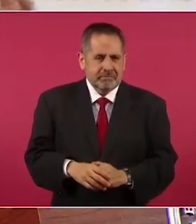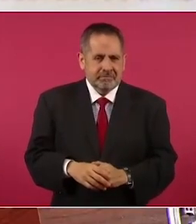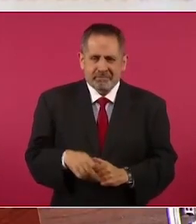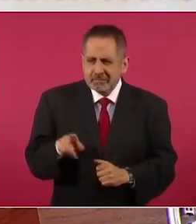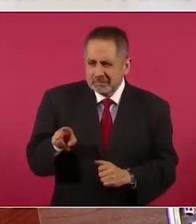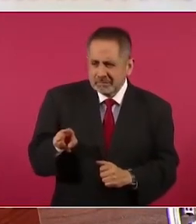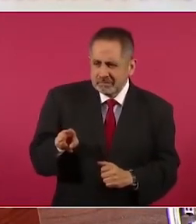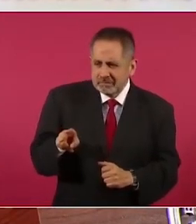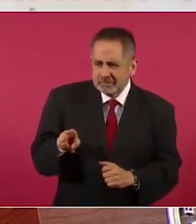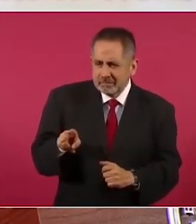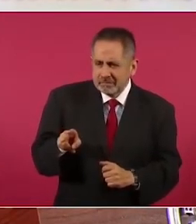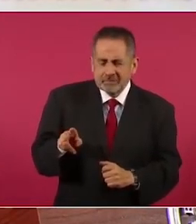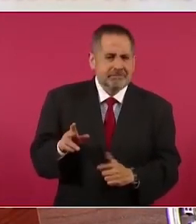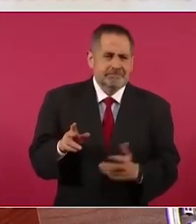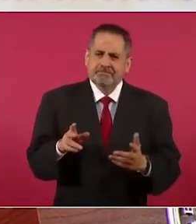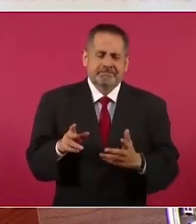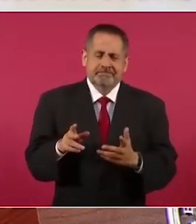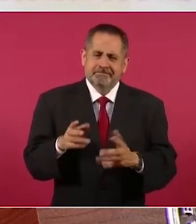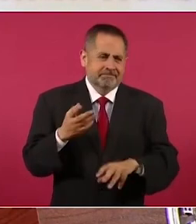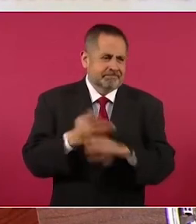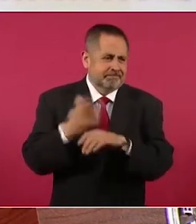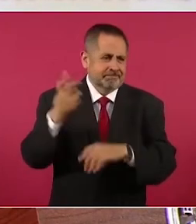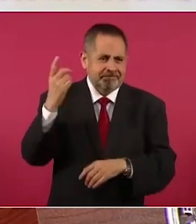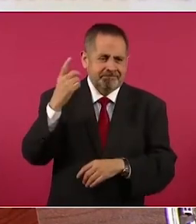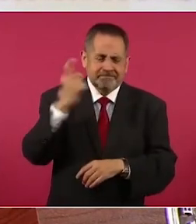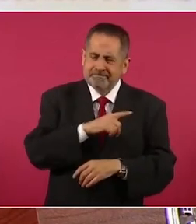Es algo muy fuerte.